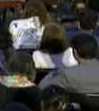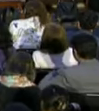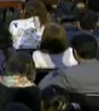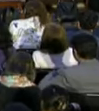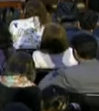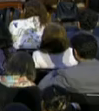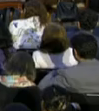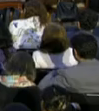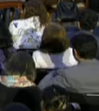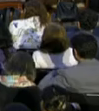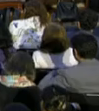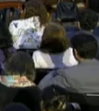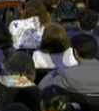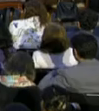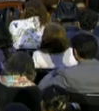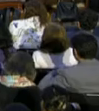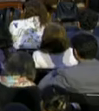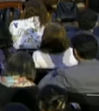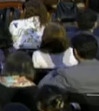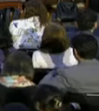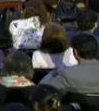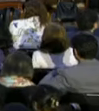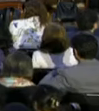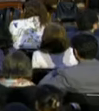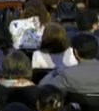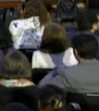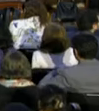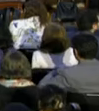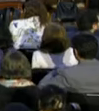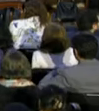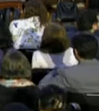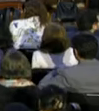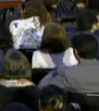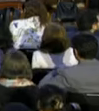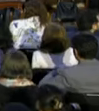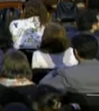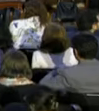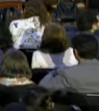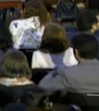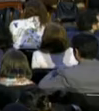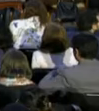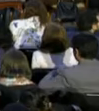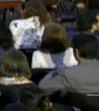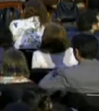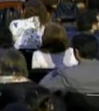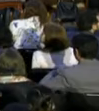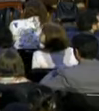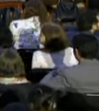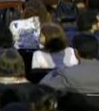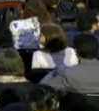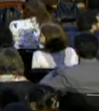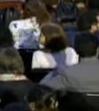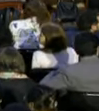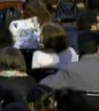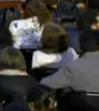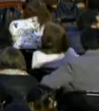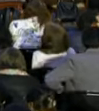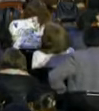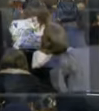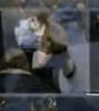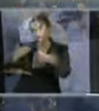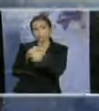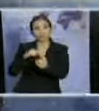de todos sus comentarios, al agradecer toda su disposición y acompañamiento de estos años.